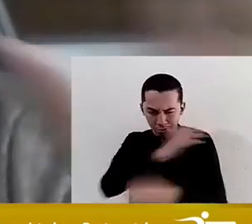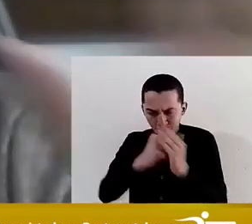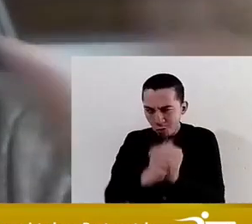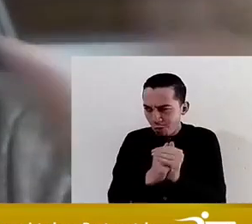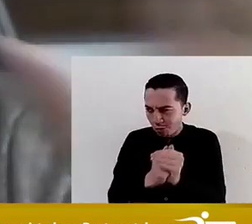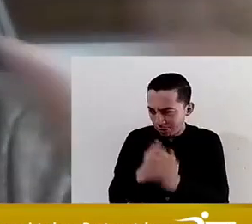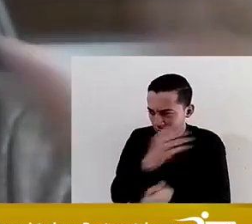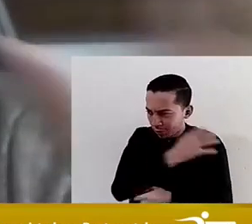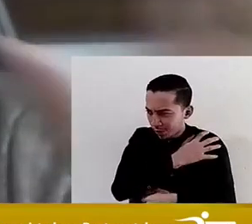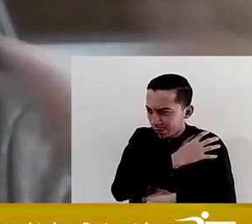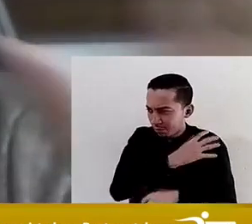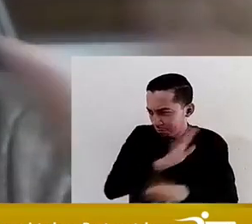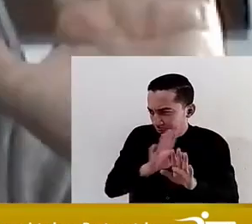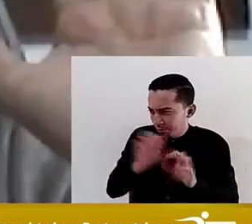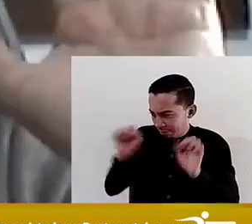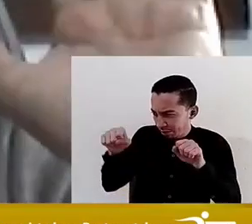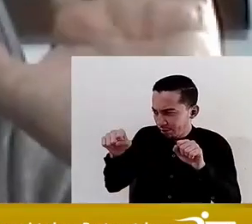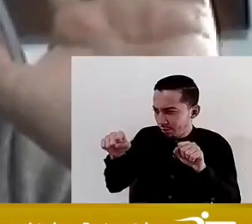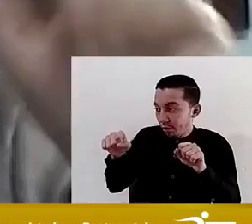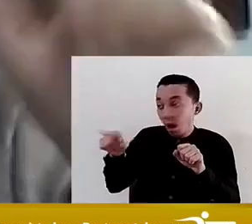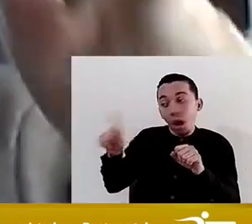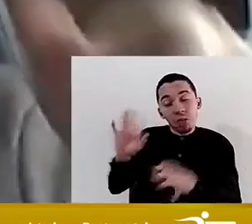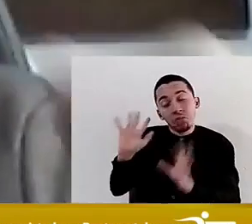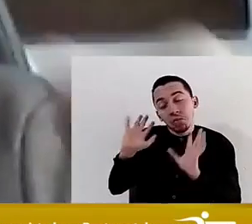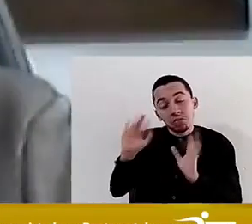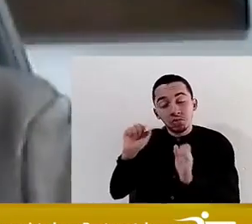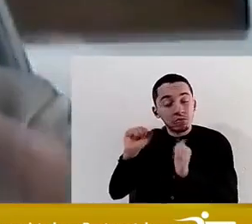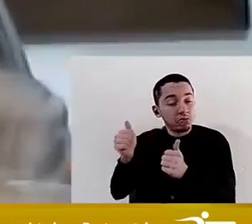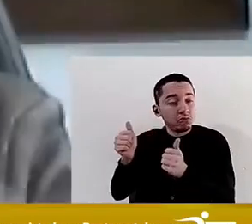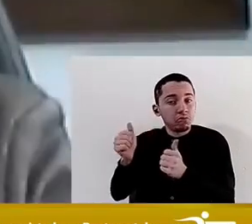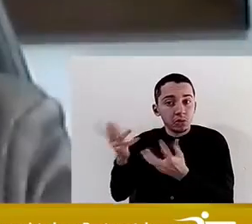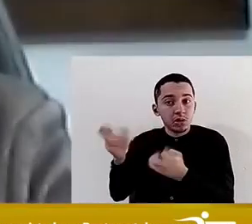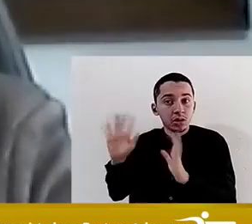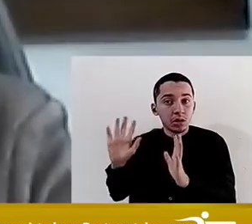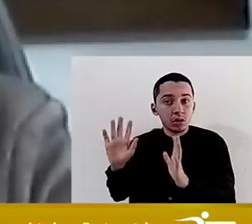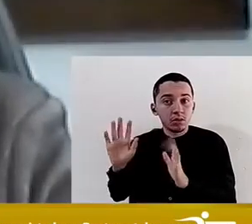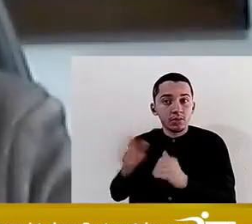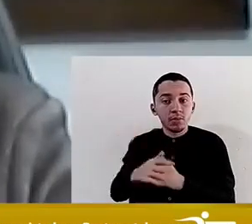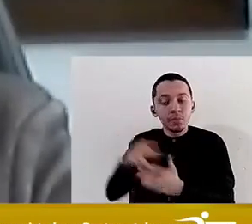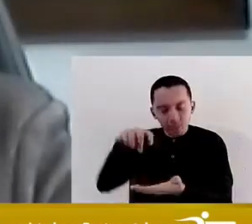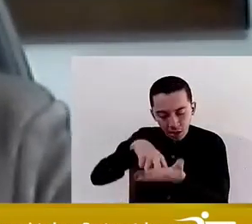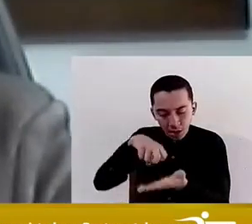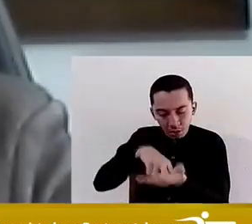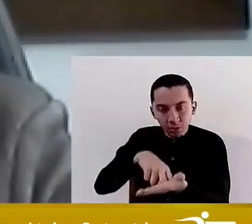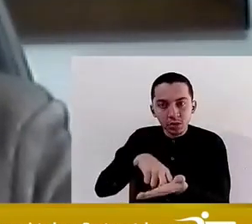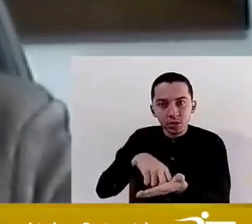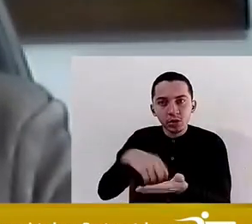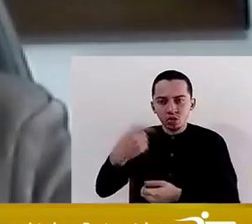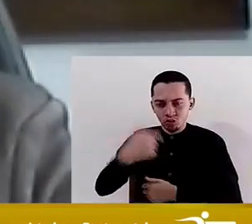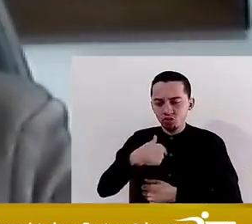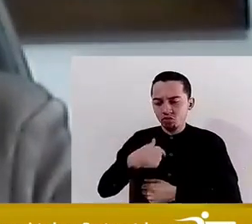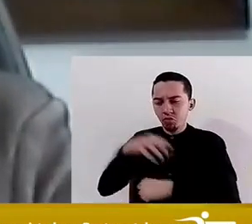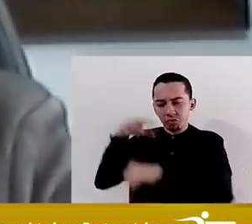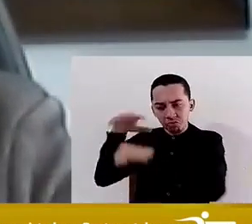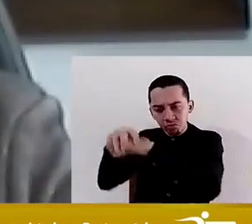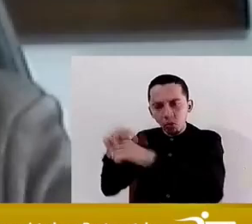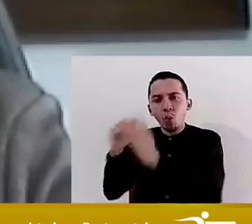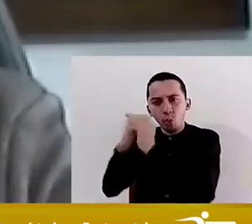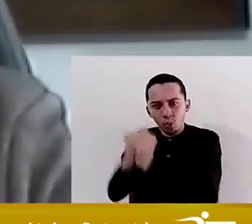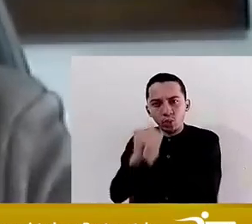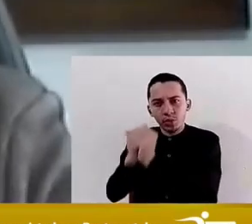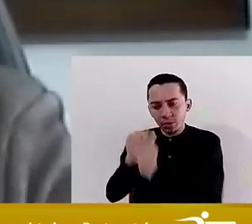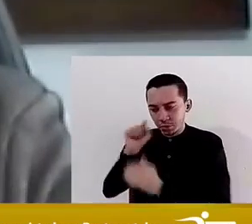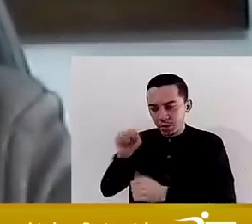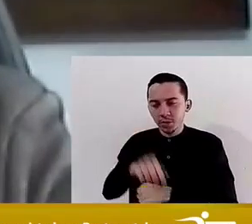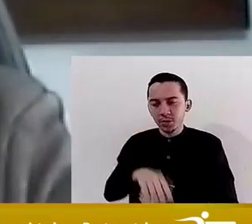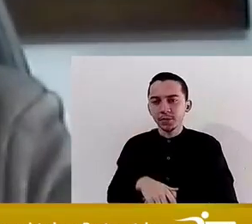Sea, no, si usted quiere orar por mí. Él dijo, arrodíllate, voy a orar por ti. Se